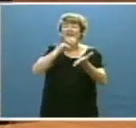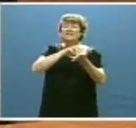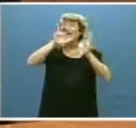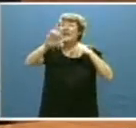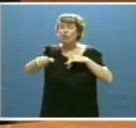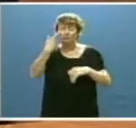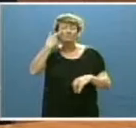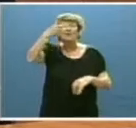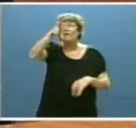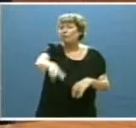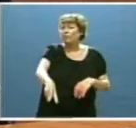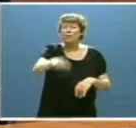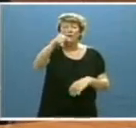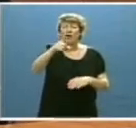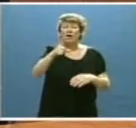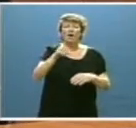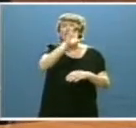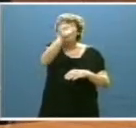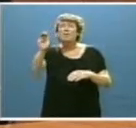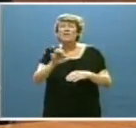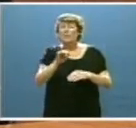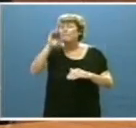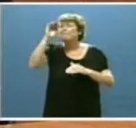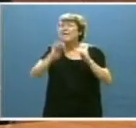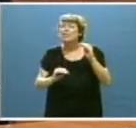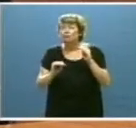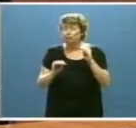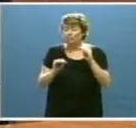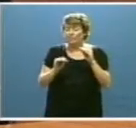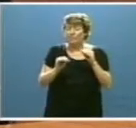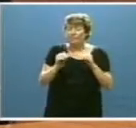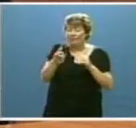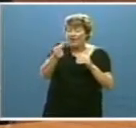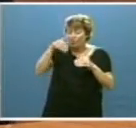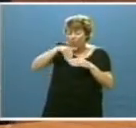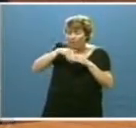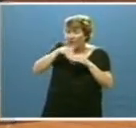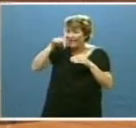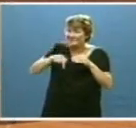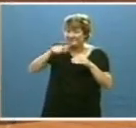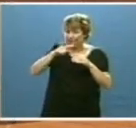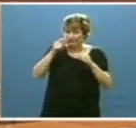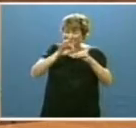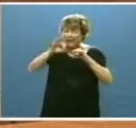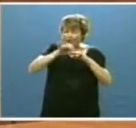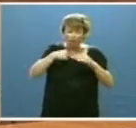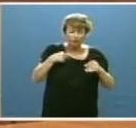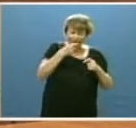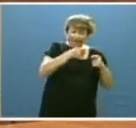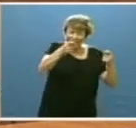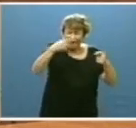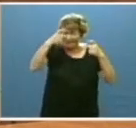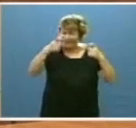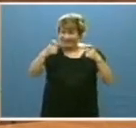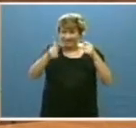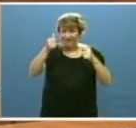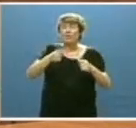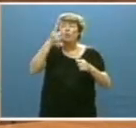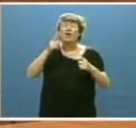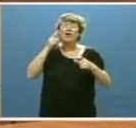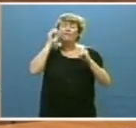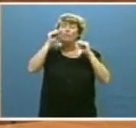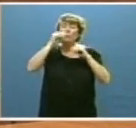y león está reconocida como una de las comunidades que menos ajustes ha hecho en estos servicios recientemente un estudio de la fundación bbva y